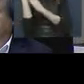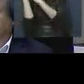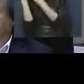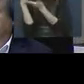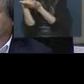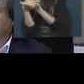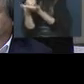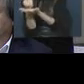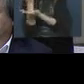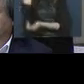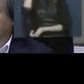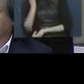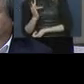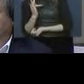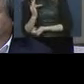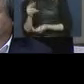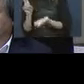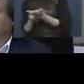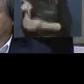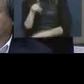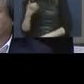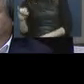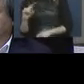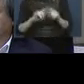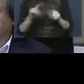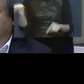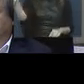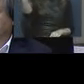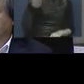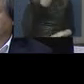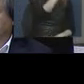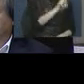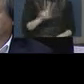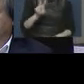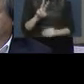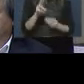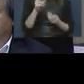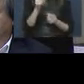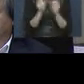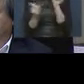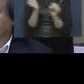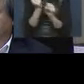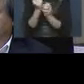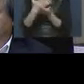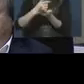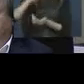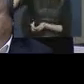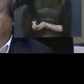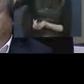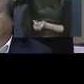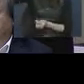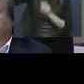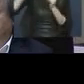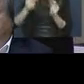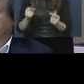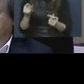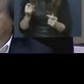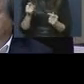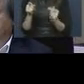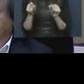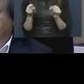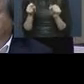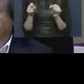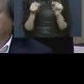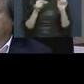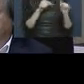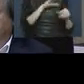servicio de impuesto interno y en otros servicios que son bastante rentados en esta área, y eso garantiza de que se van a mantener